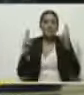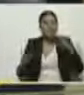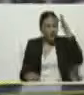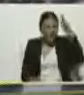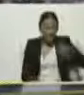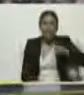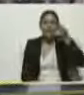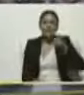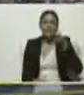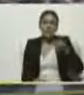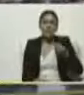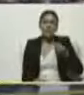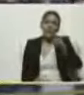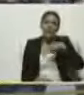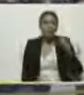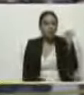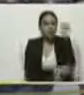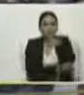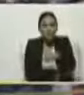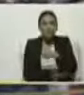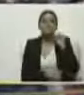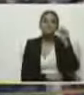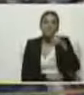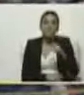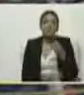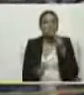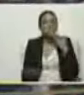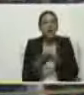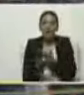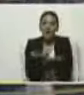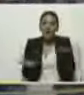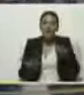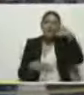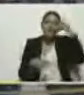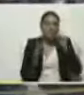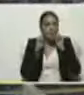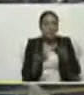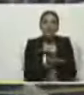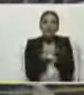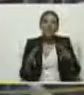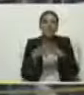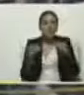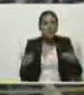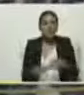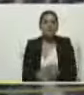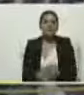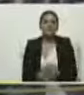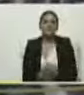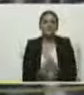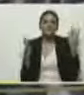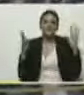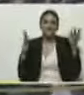siempre! ¡Viva! Venceremos. Muchas gracias. Que Dios me los bendiga a todos y a todas. Muchas gracias.